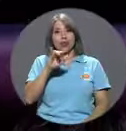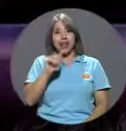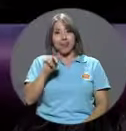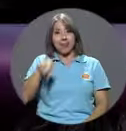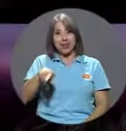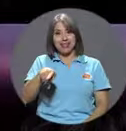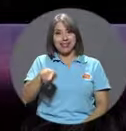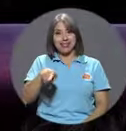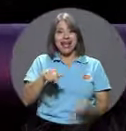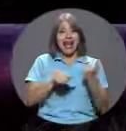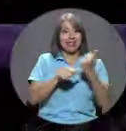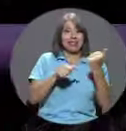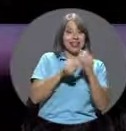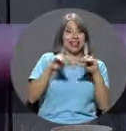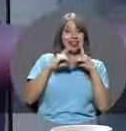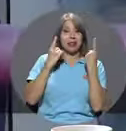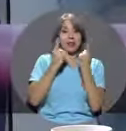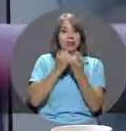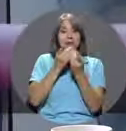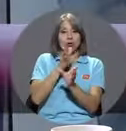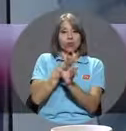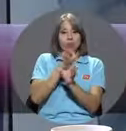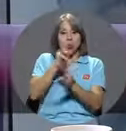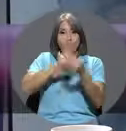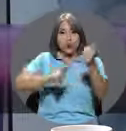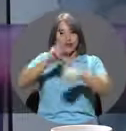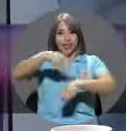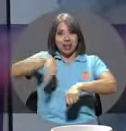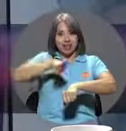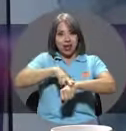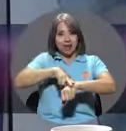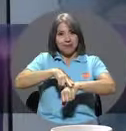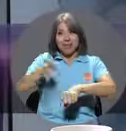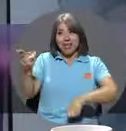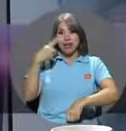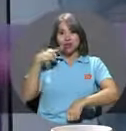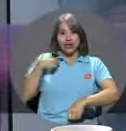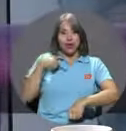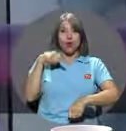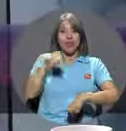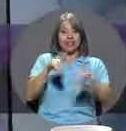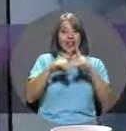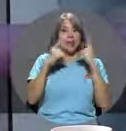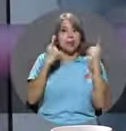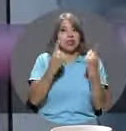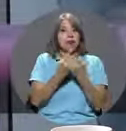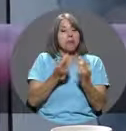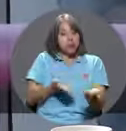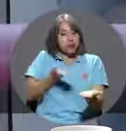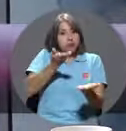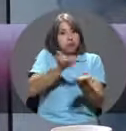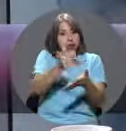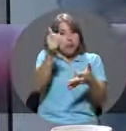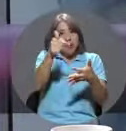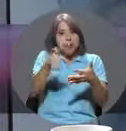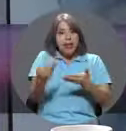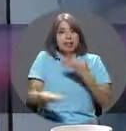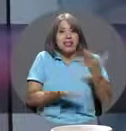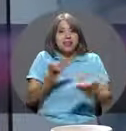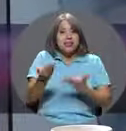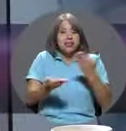estudiante asistente del Departamento de Orientación y Psicología de la Universidad Nacional. Ella nos cuenta cómo en este departamento se ofrecen diversos servicios de